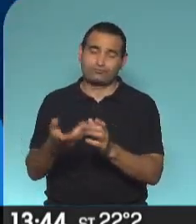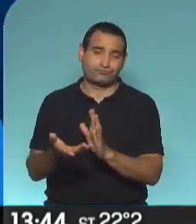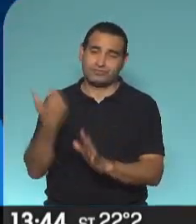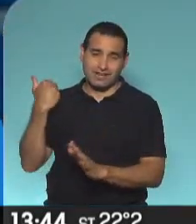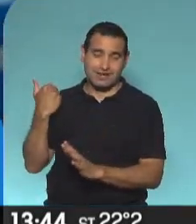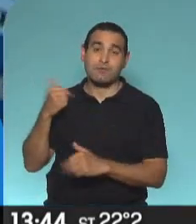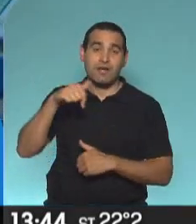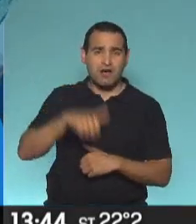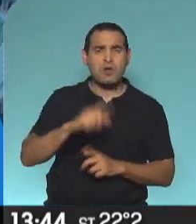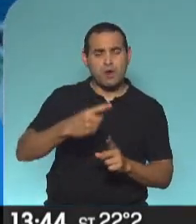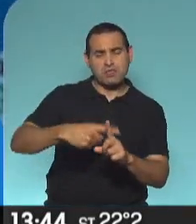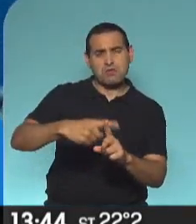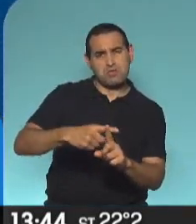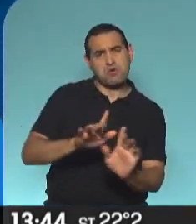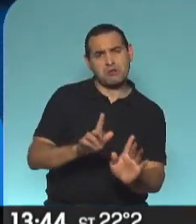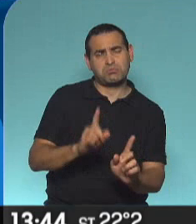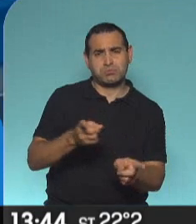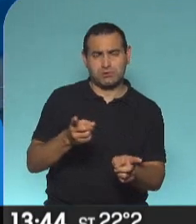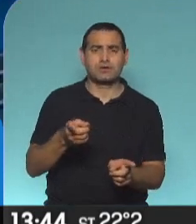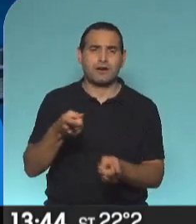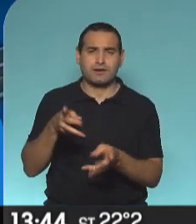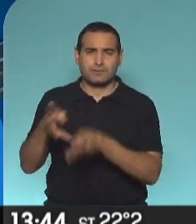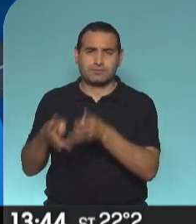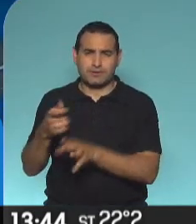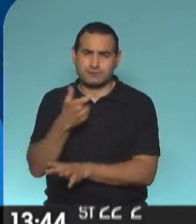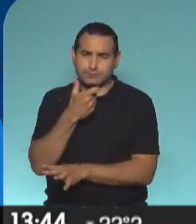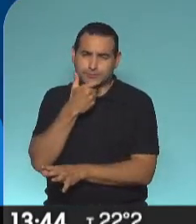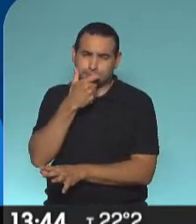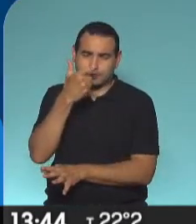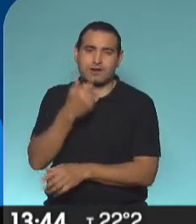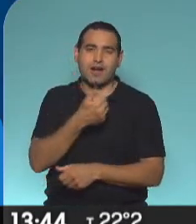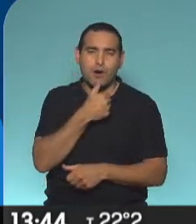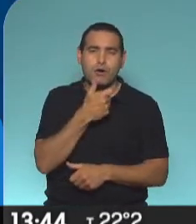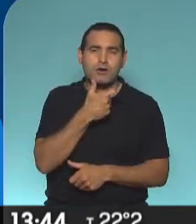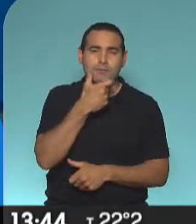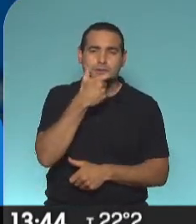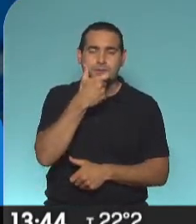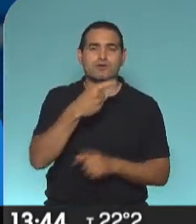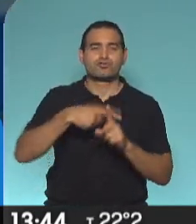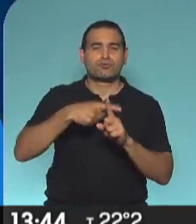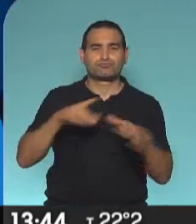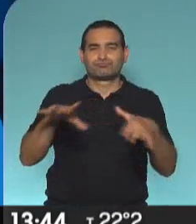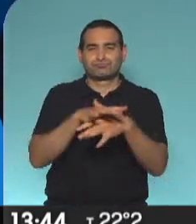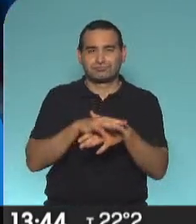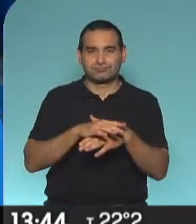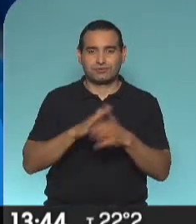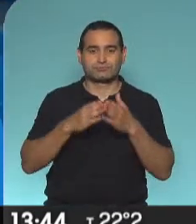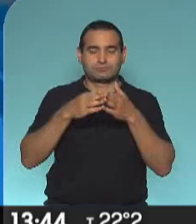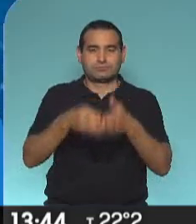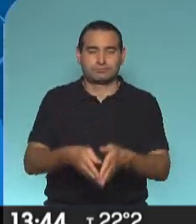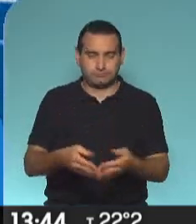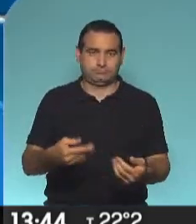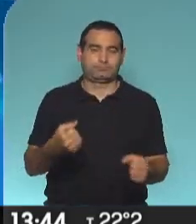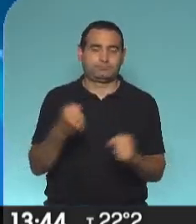la temperatura del agua se sigue utilizando las calderas para llevarlo a una temperatura acorde y que los nadadores no sufran ese impacto